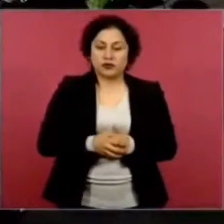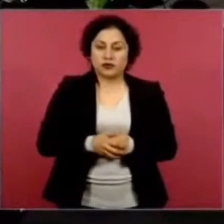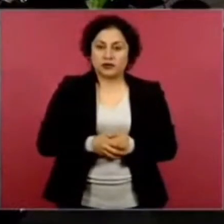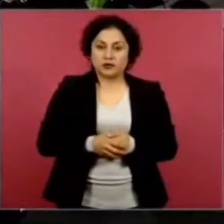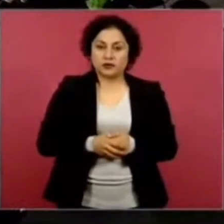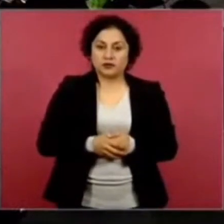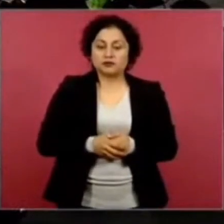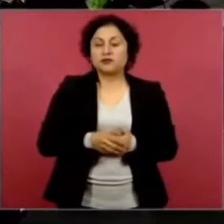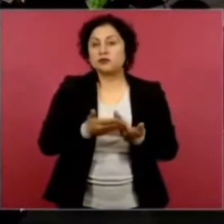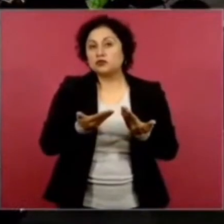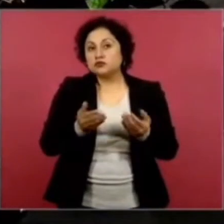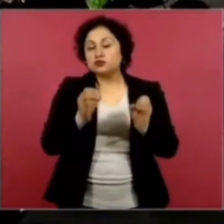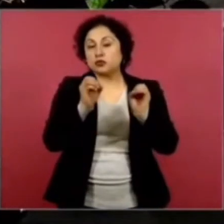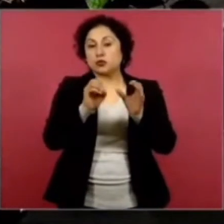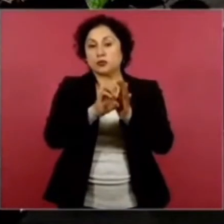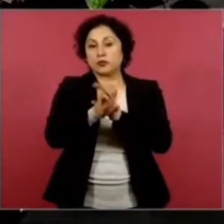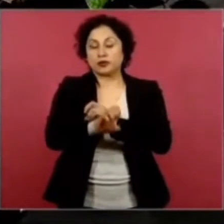Robo de vehículo,